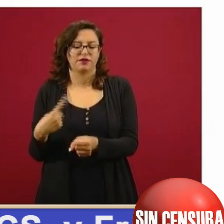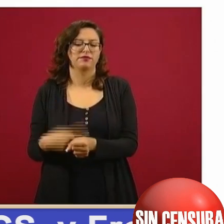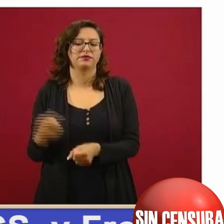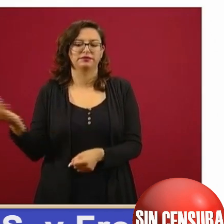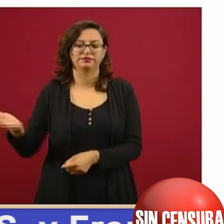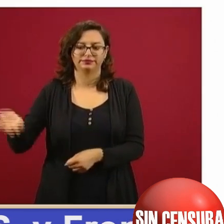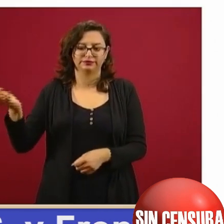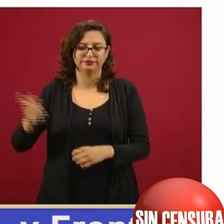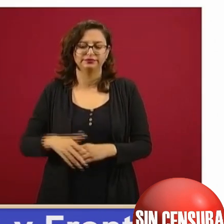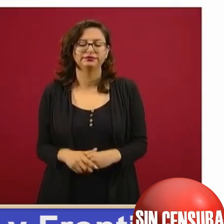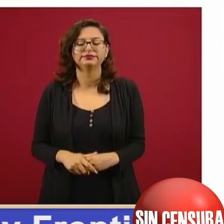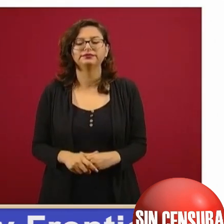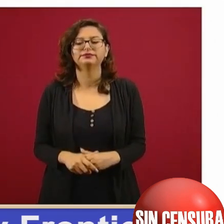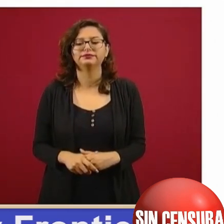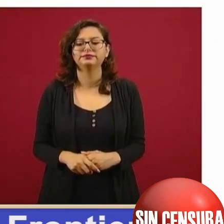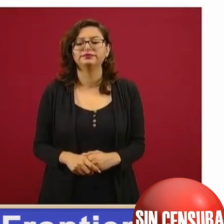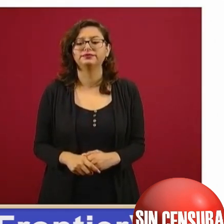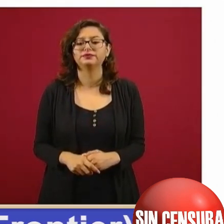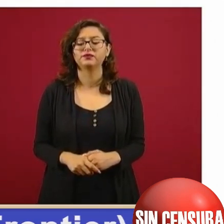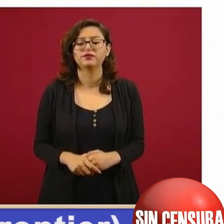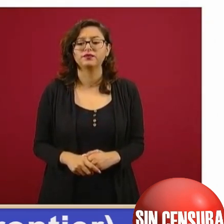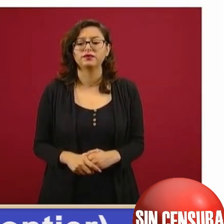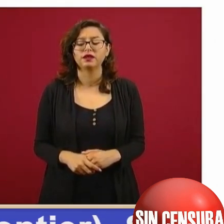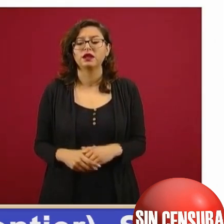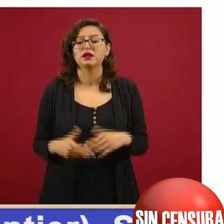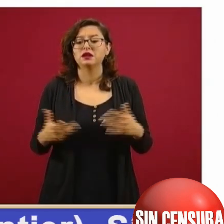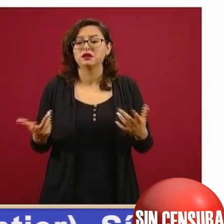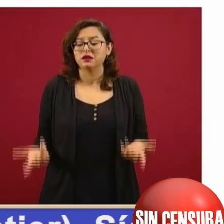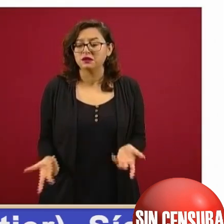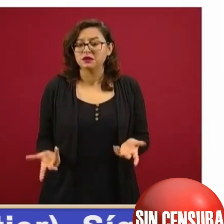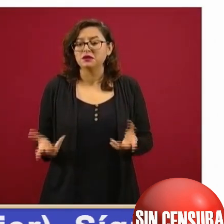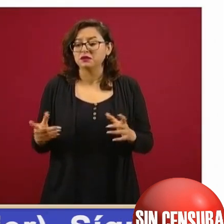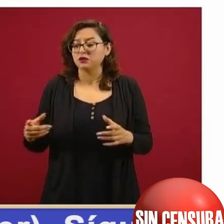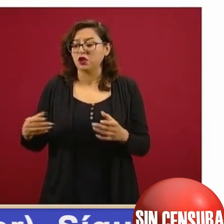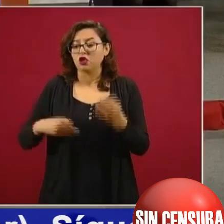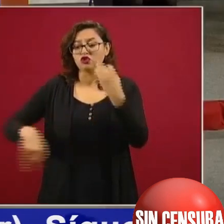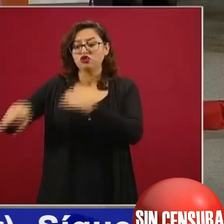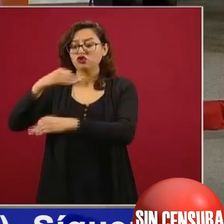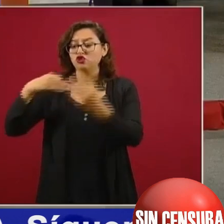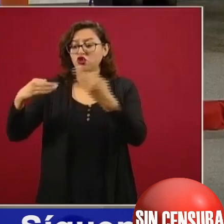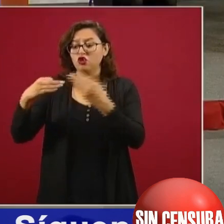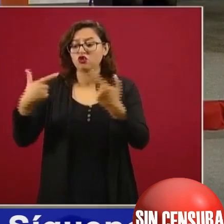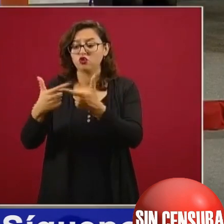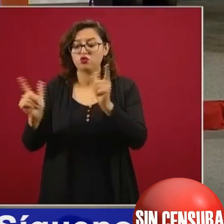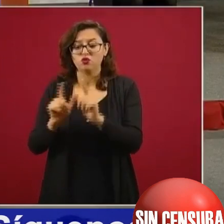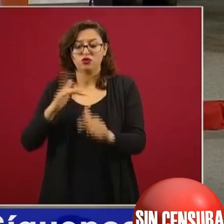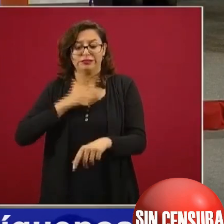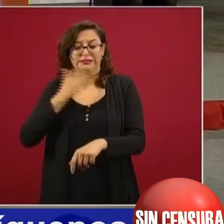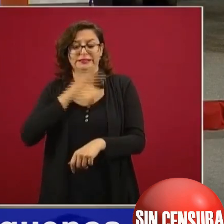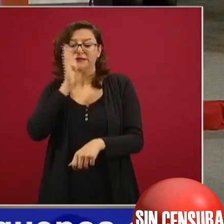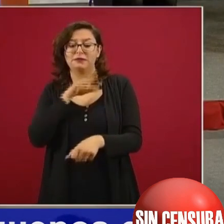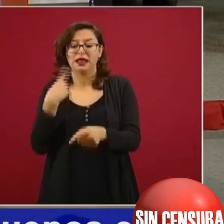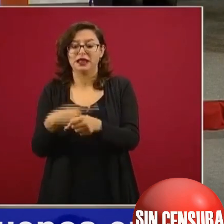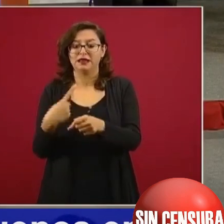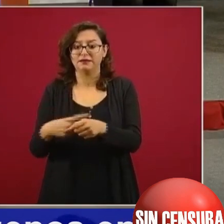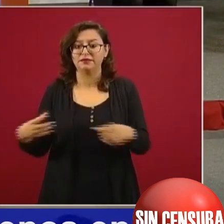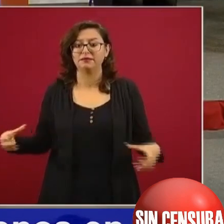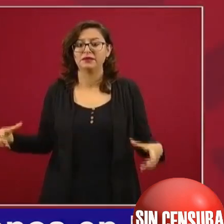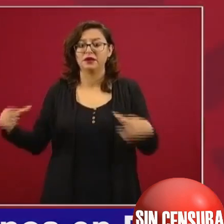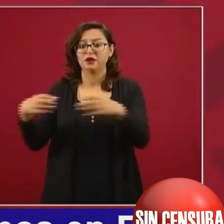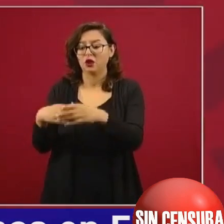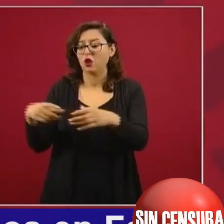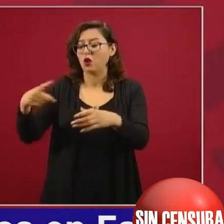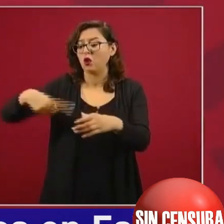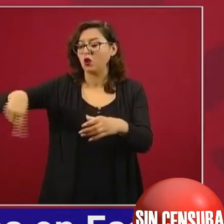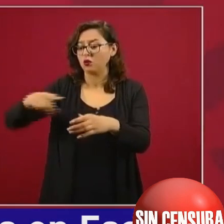que 43% de las personas en la semana 32 tenían el virus SARS-CoV-2,